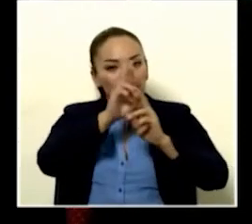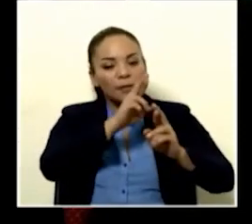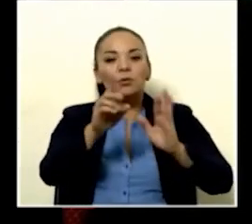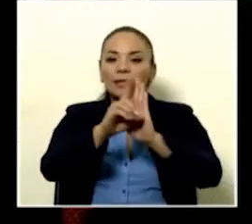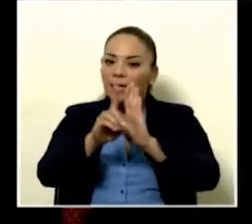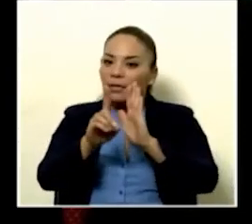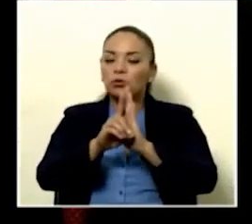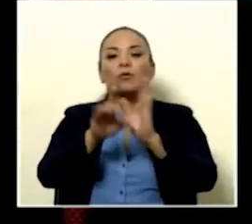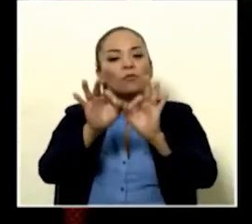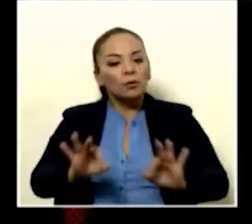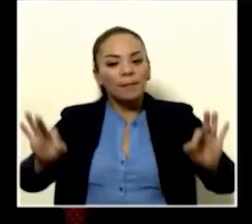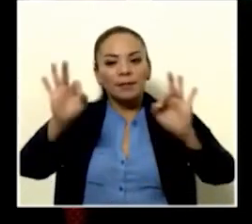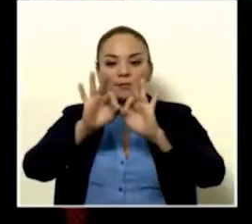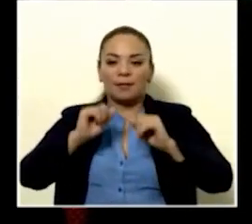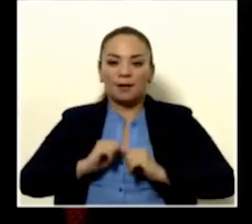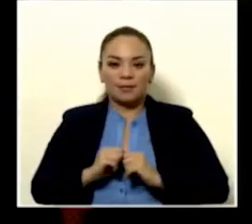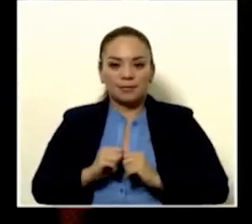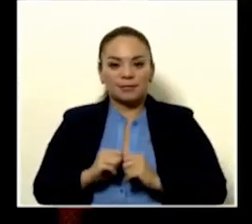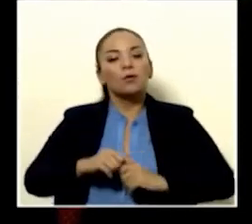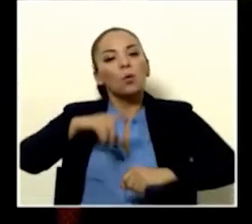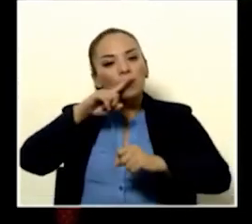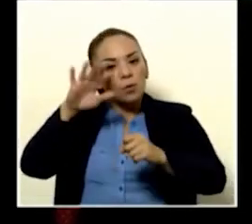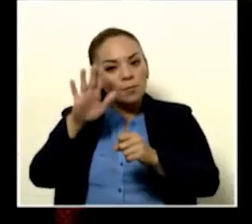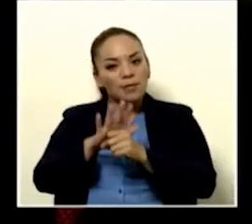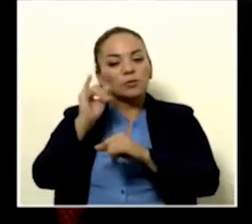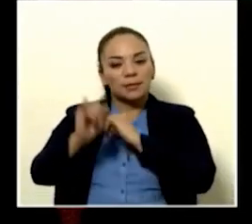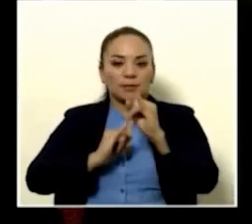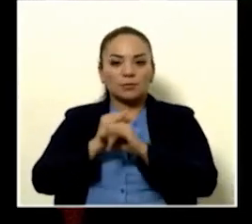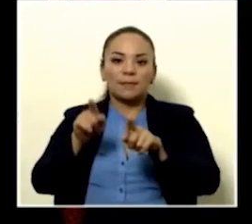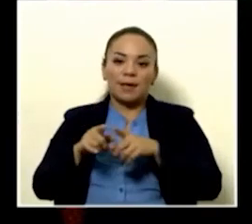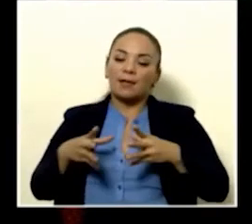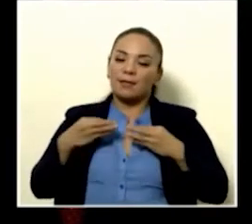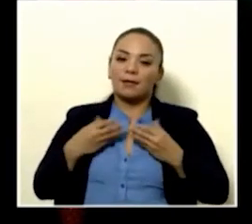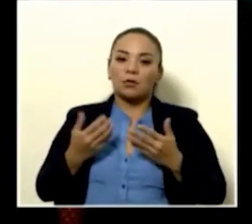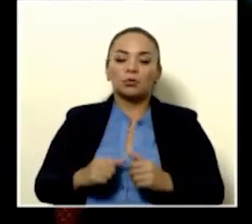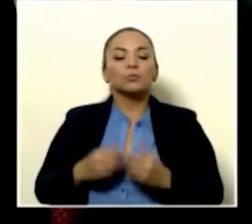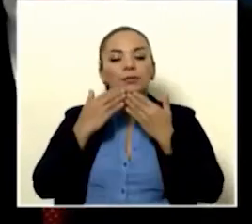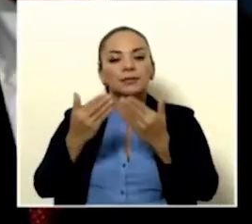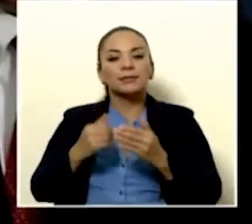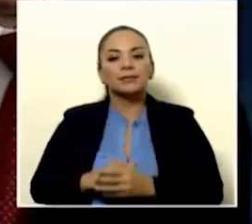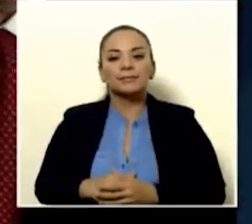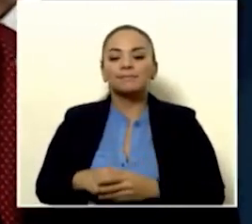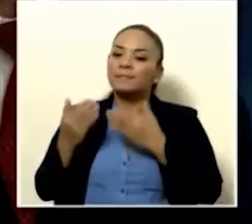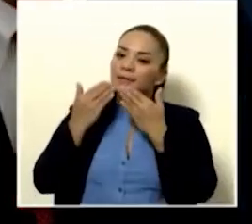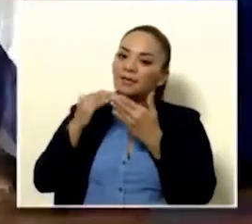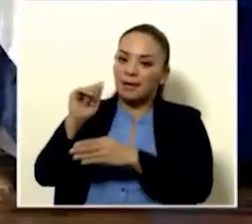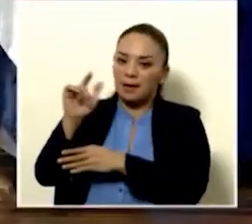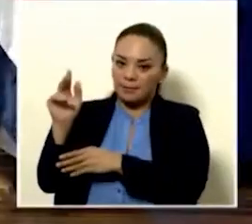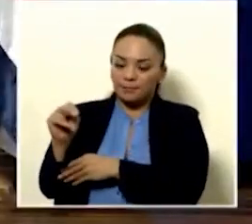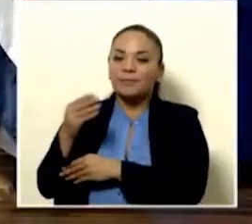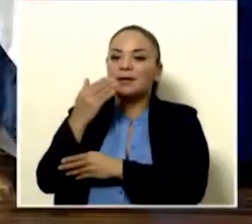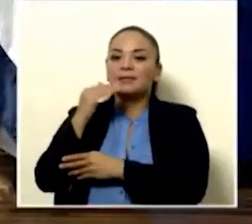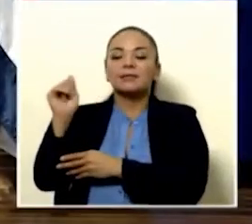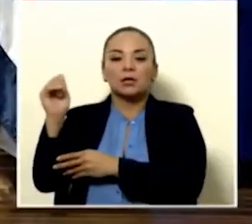derechos fundamentales y de los compromisos internacionales adquiridos. Muchas gracias. Muchas gracias, don Alan. Muchas gracias,